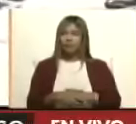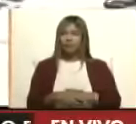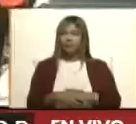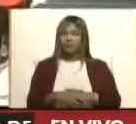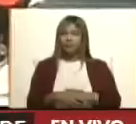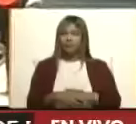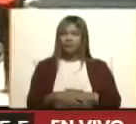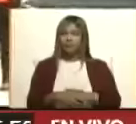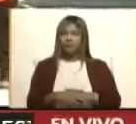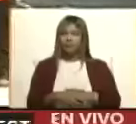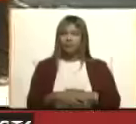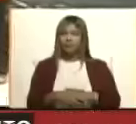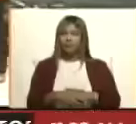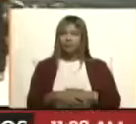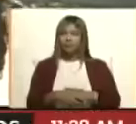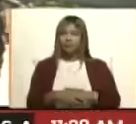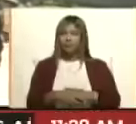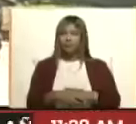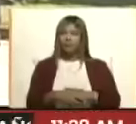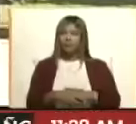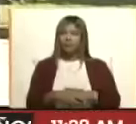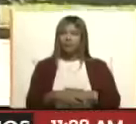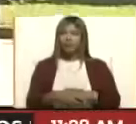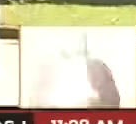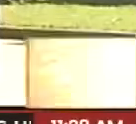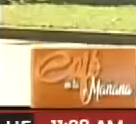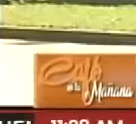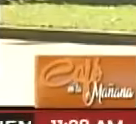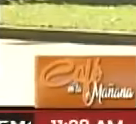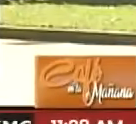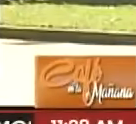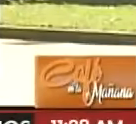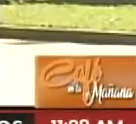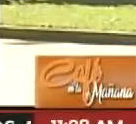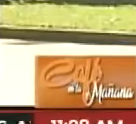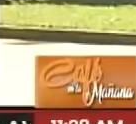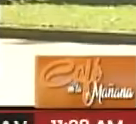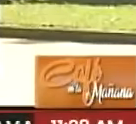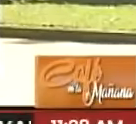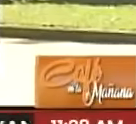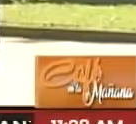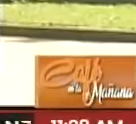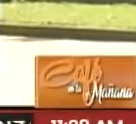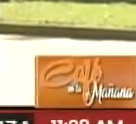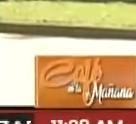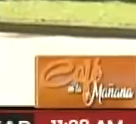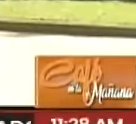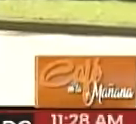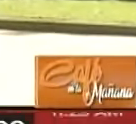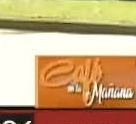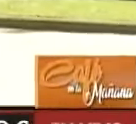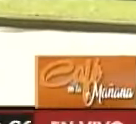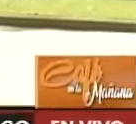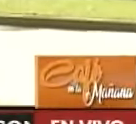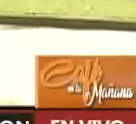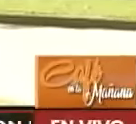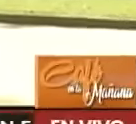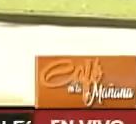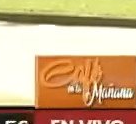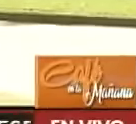son 356.000 funcionarios de la Fuerza Armada Nacional Bolivariana y de los organismos de seguridad ciudadana que estarán desplegados.